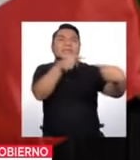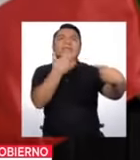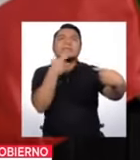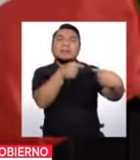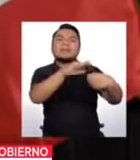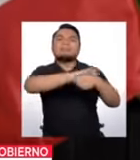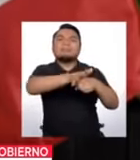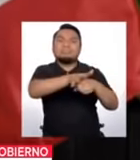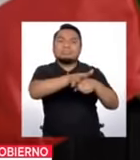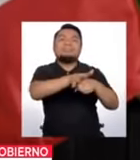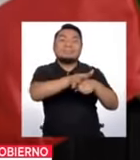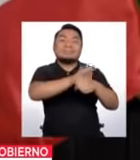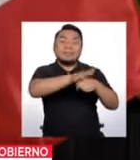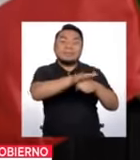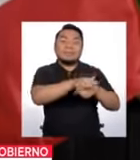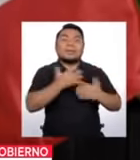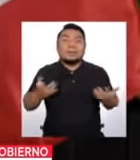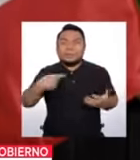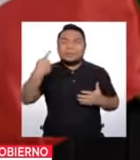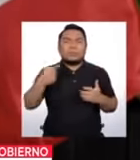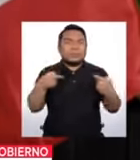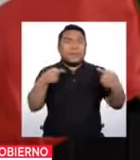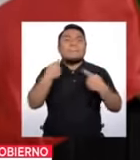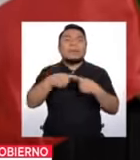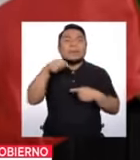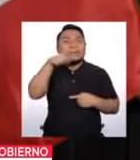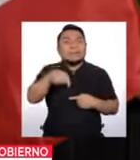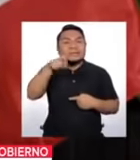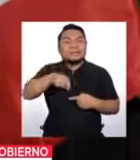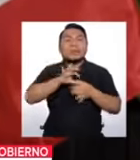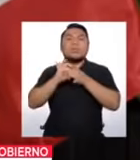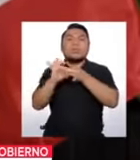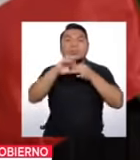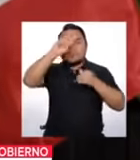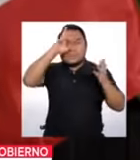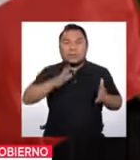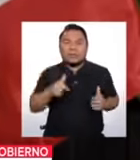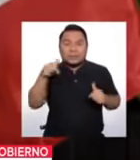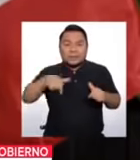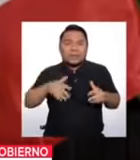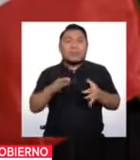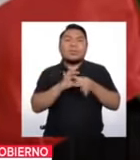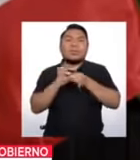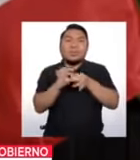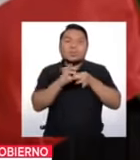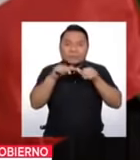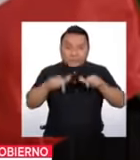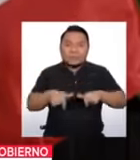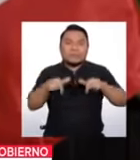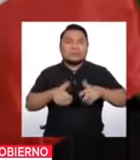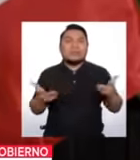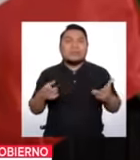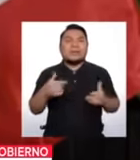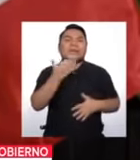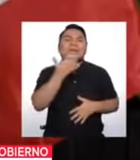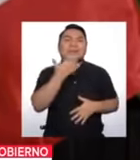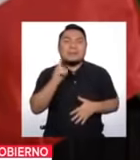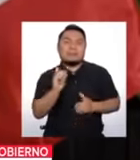reclama de la unidad de todos los peruanos. Y estamos aquí, juntos, Fuerzas